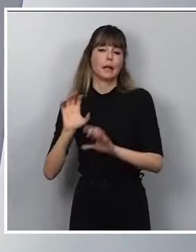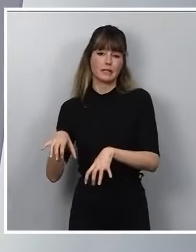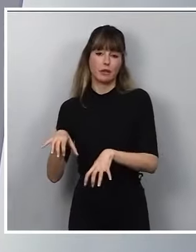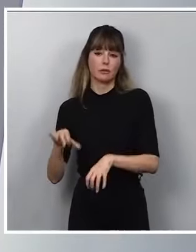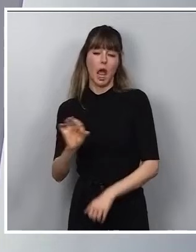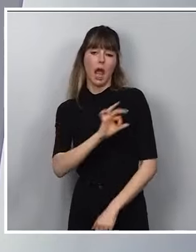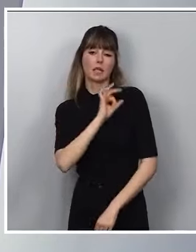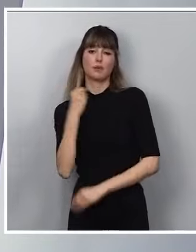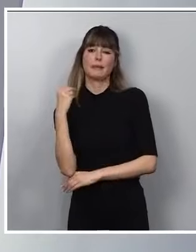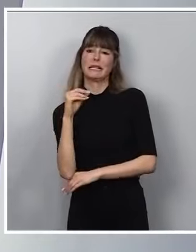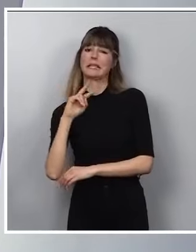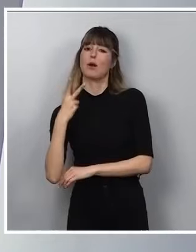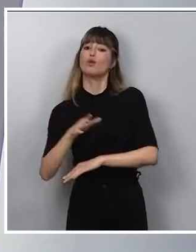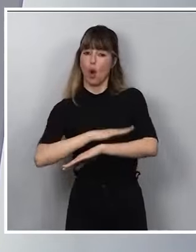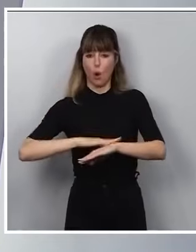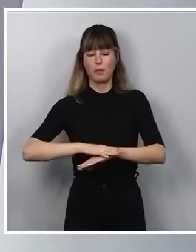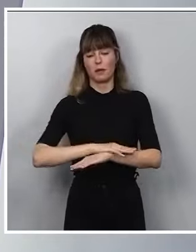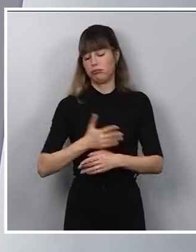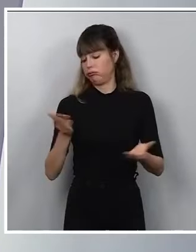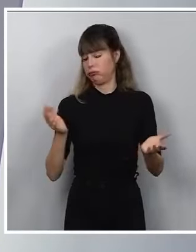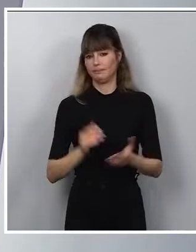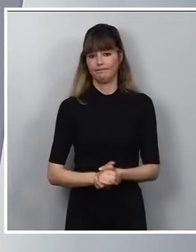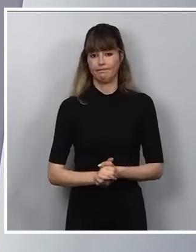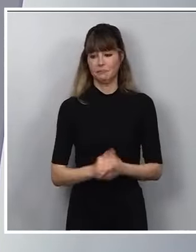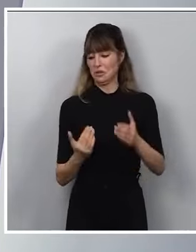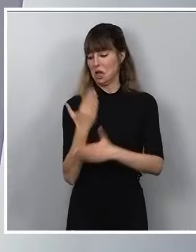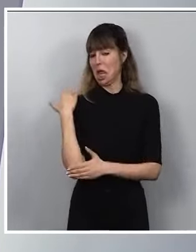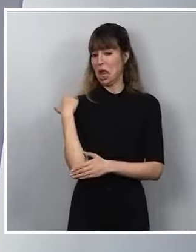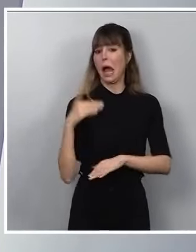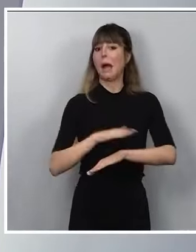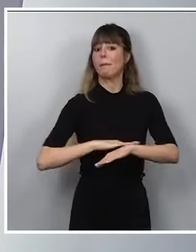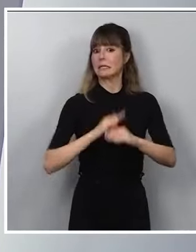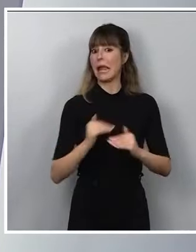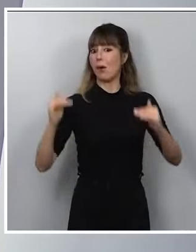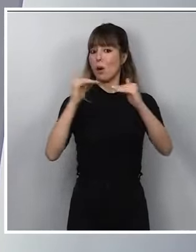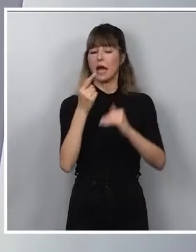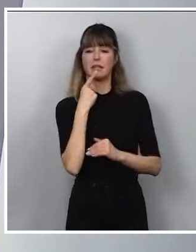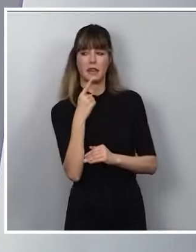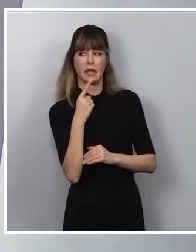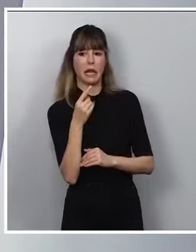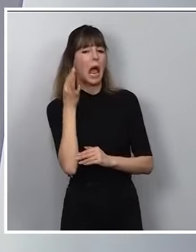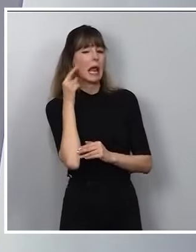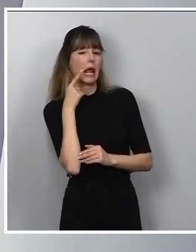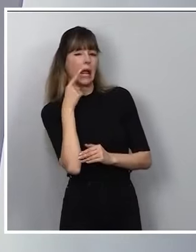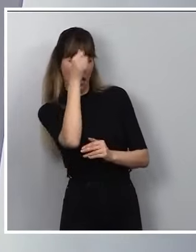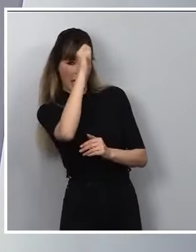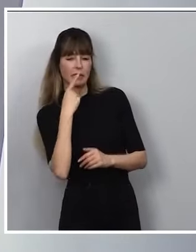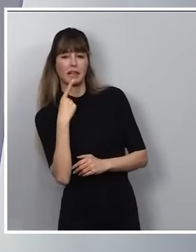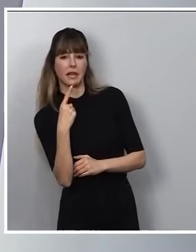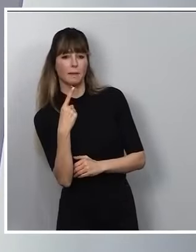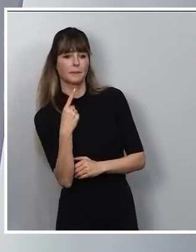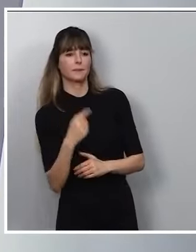señor vicepresidente del gobierno que en fin el otro día lo decía muy bien la ministra de igualdad cuando él decía me pregunto